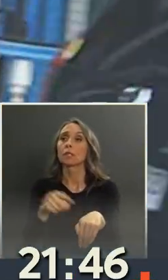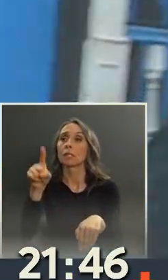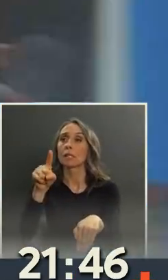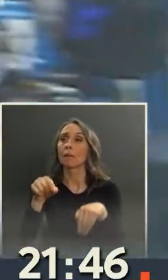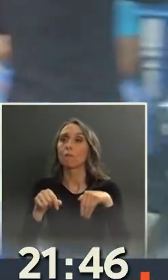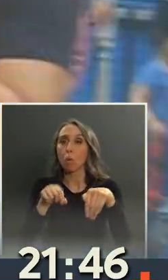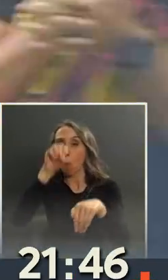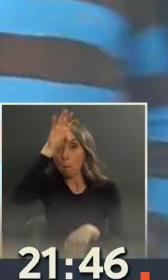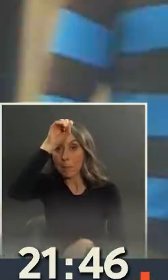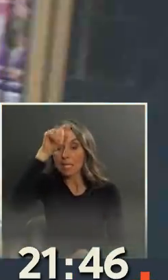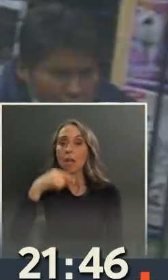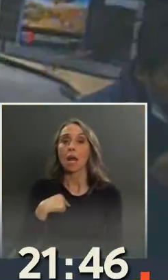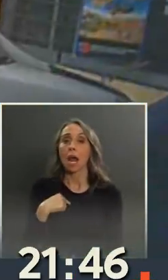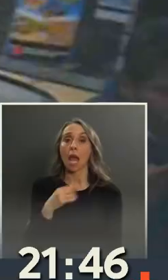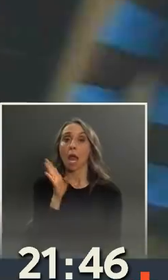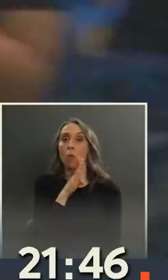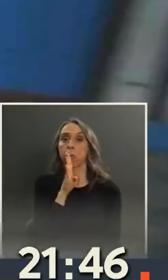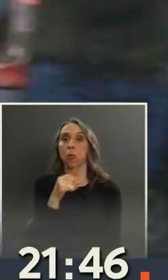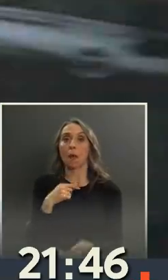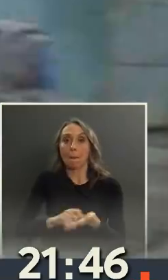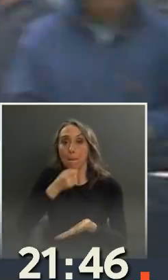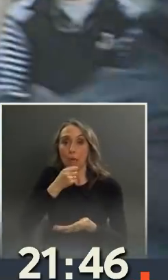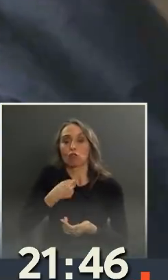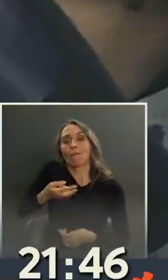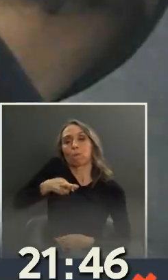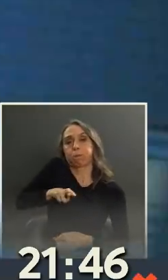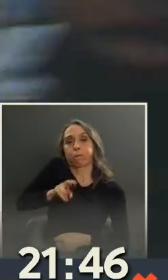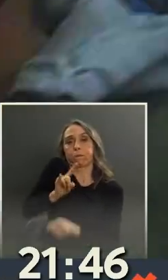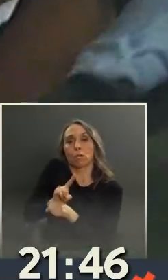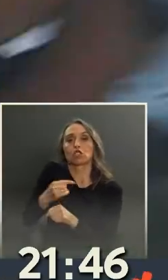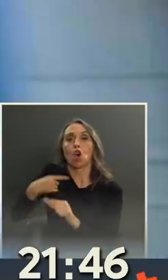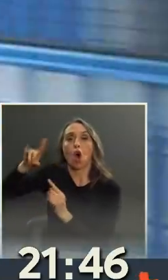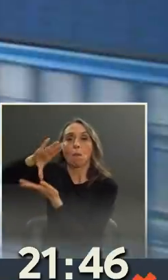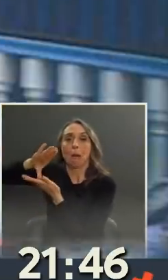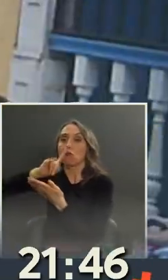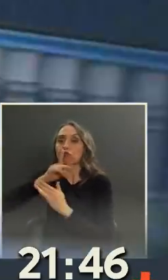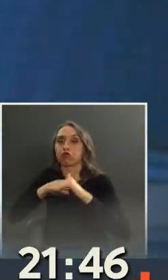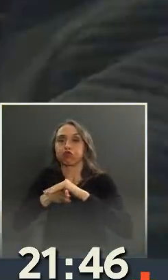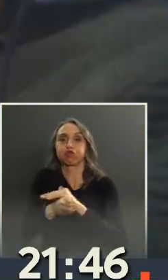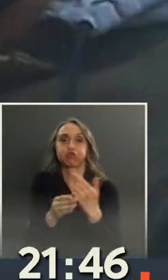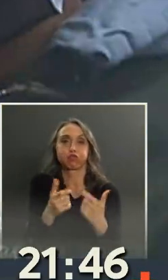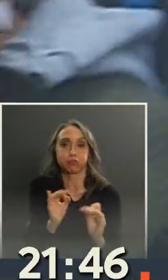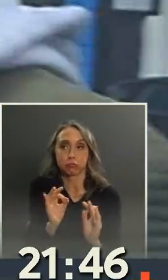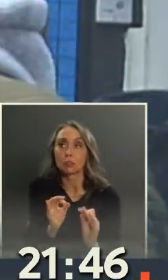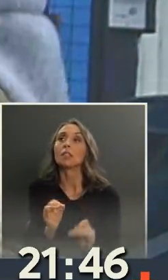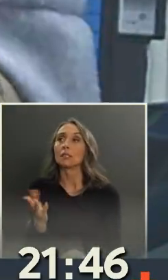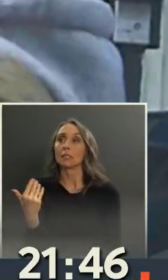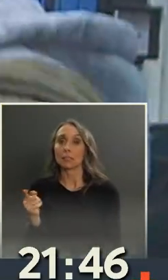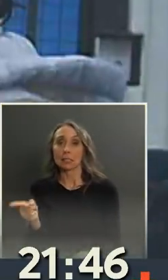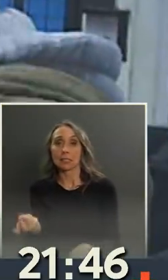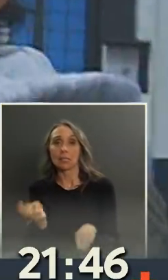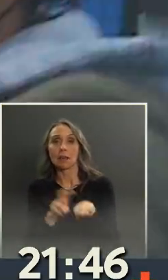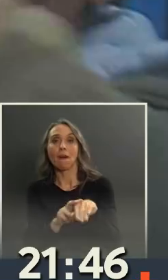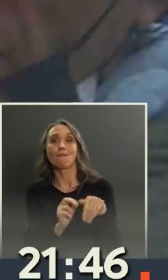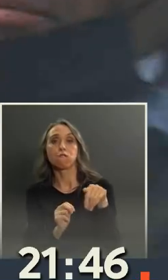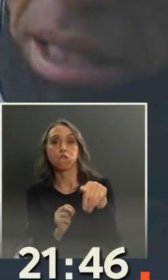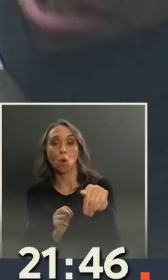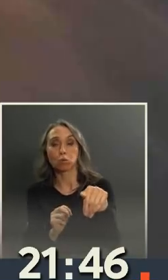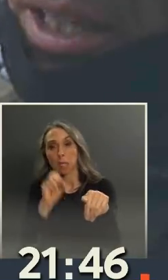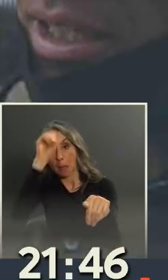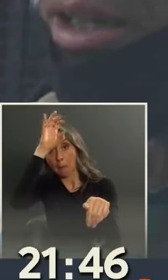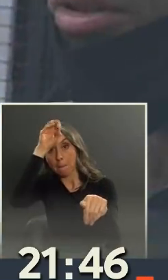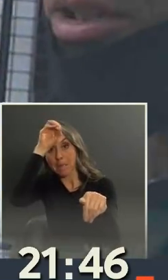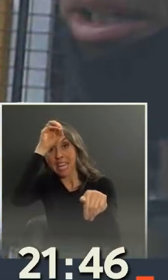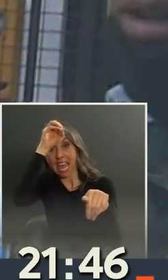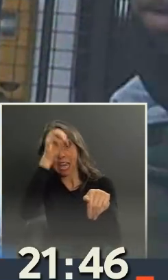Nos hacemos pasar por inmigrantes y esta persona nos ofrece llevarnos supuestamente en un bus que traslada mineros hacia